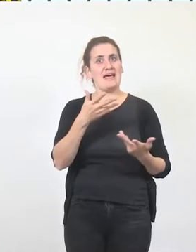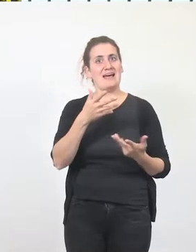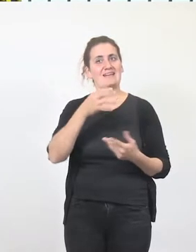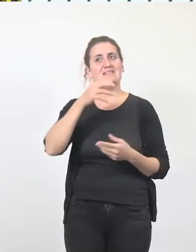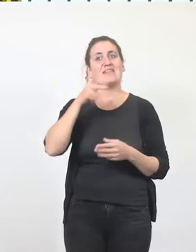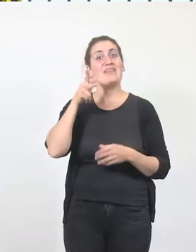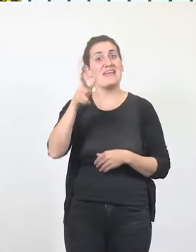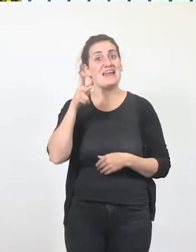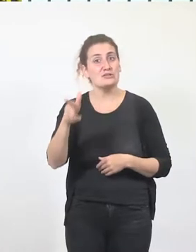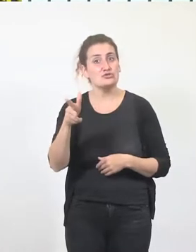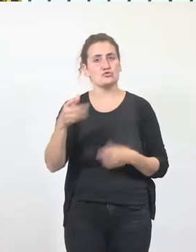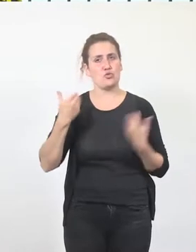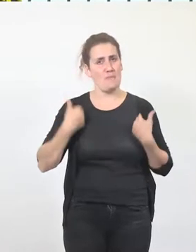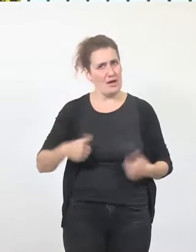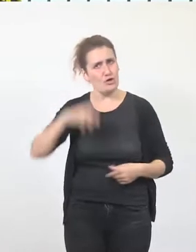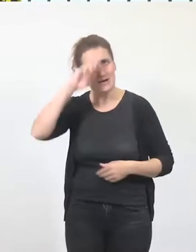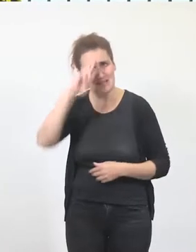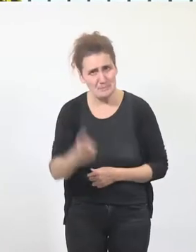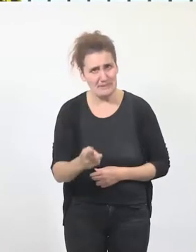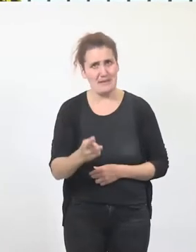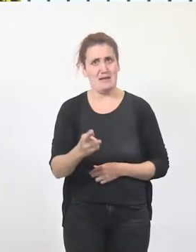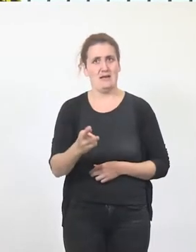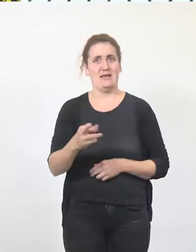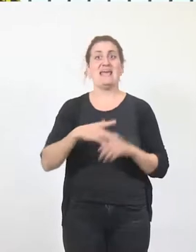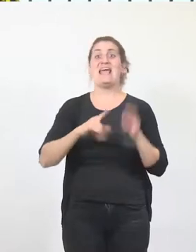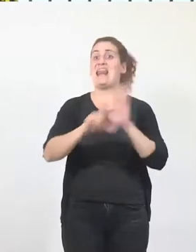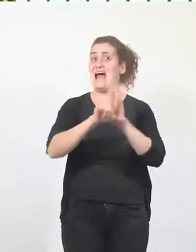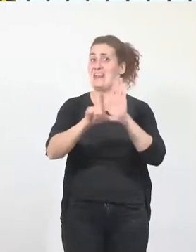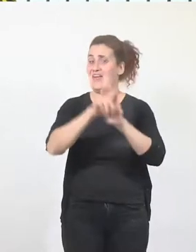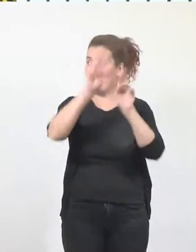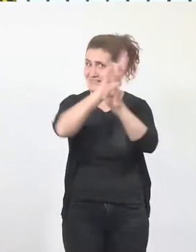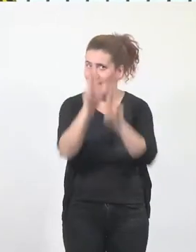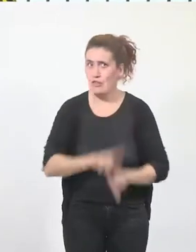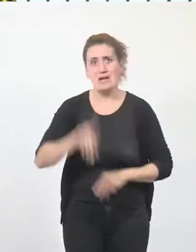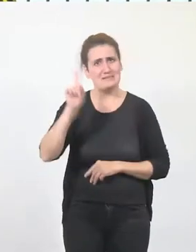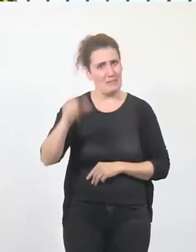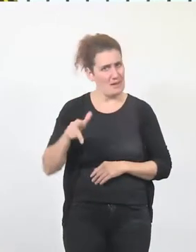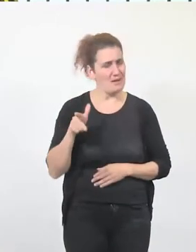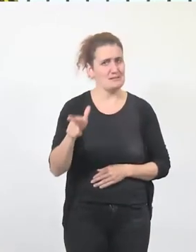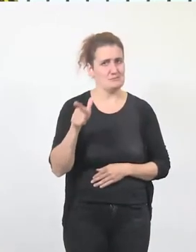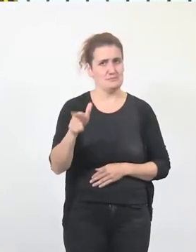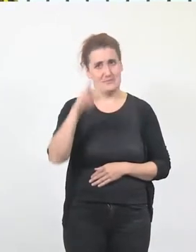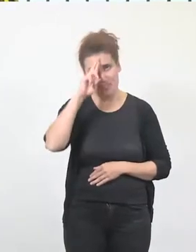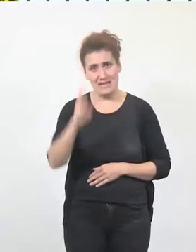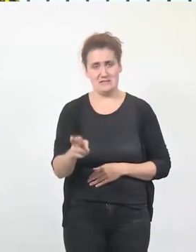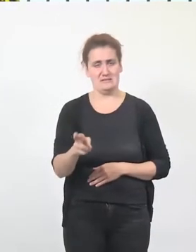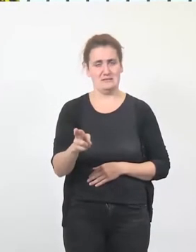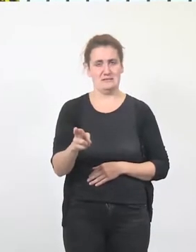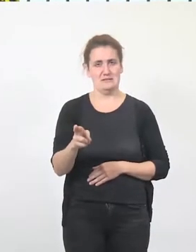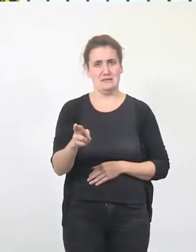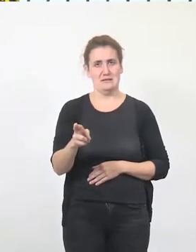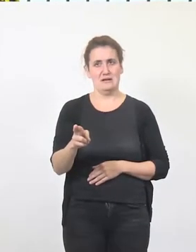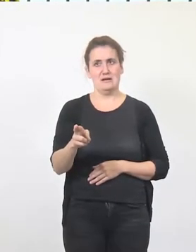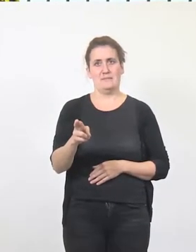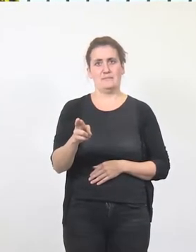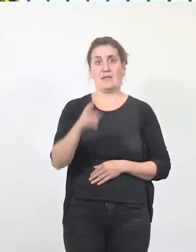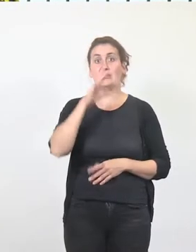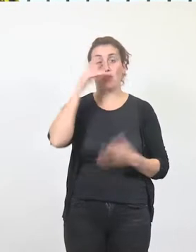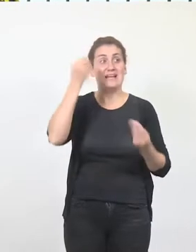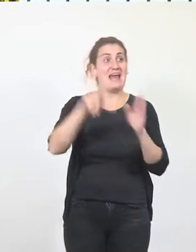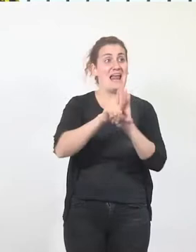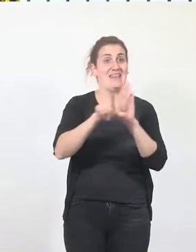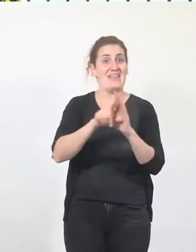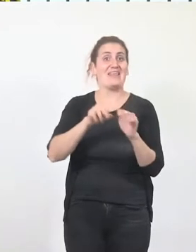que respeta los derechos humanos y respeta la legalidad internacional. Yo creo que la legalidad internacional puede ser una